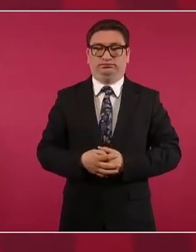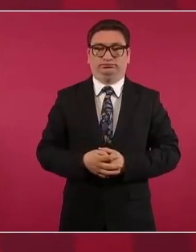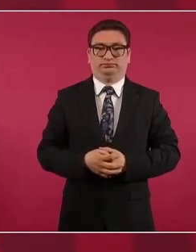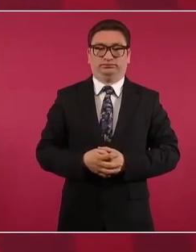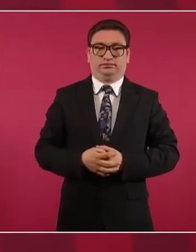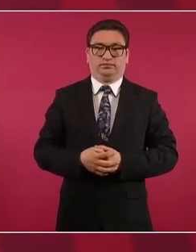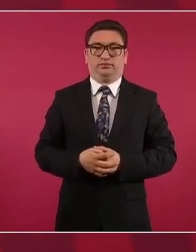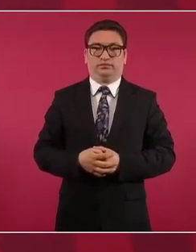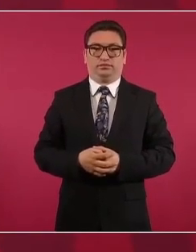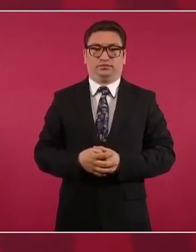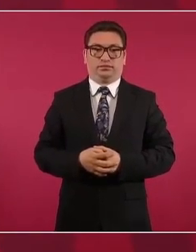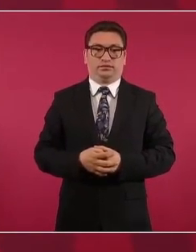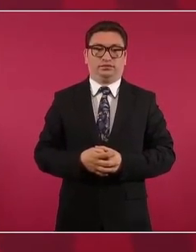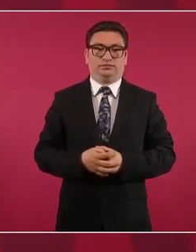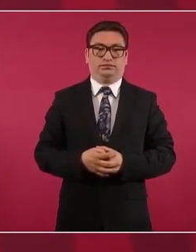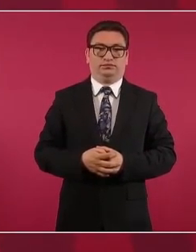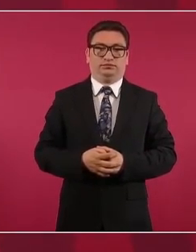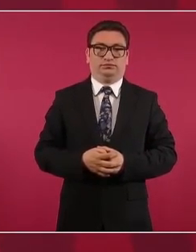en contra de